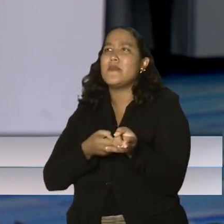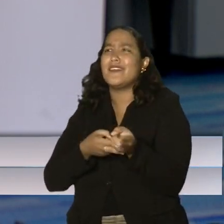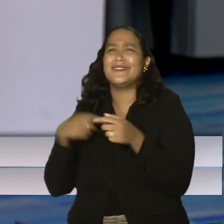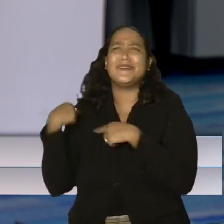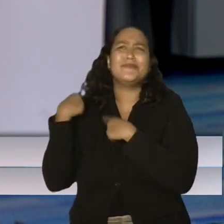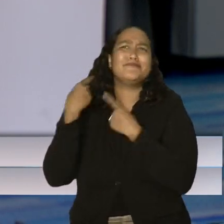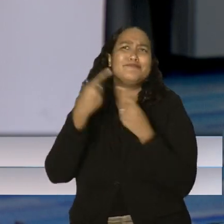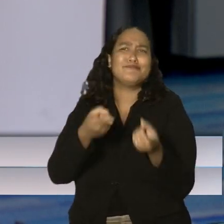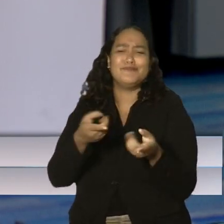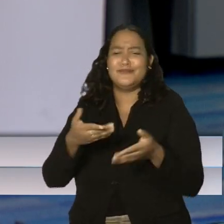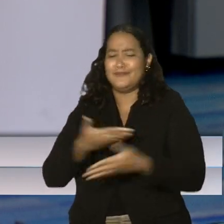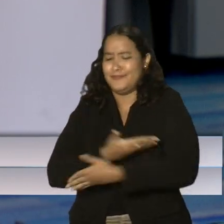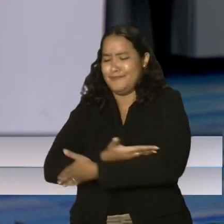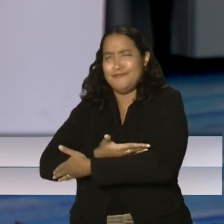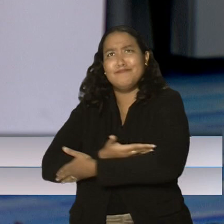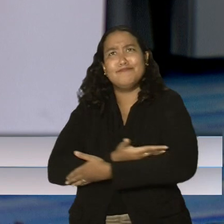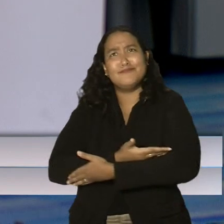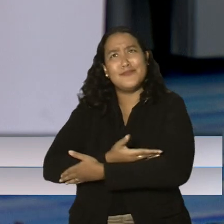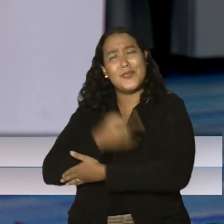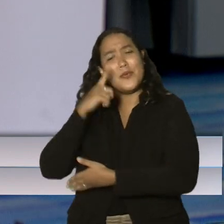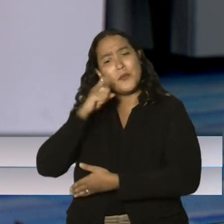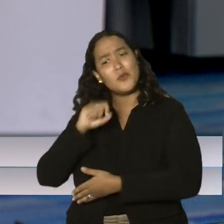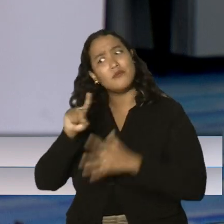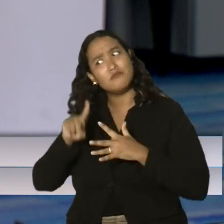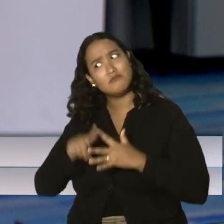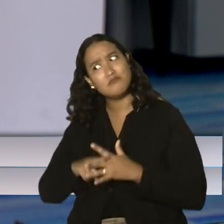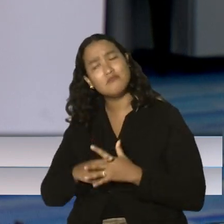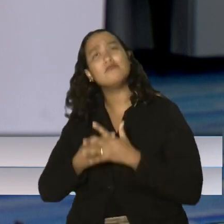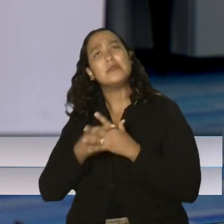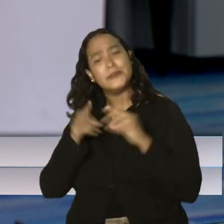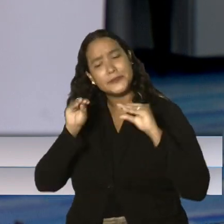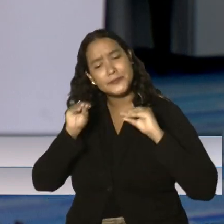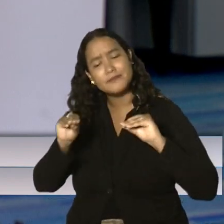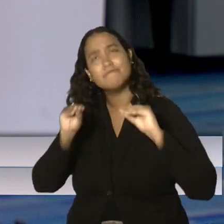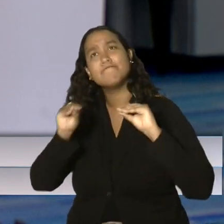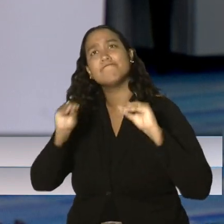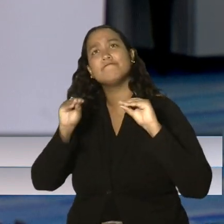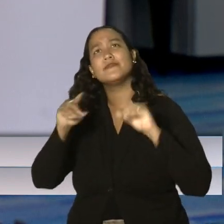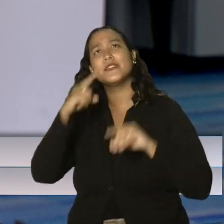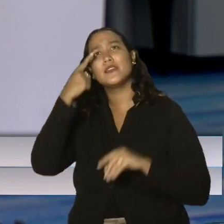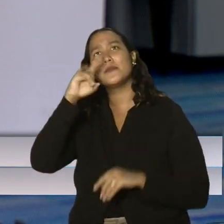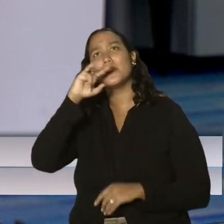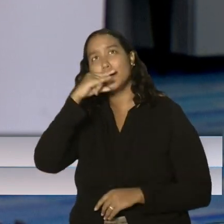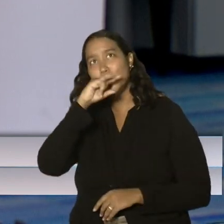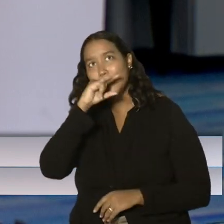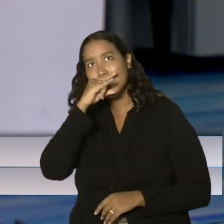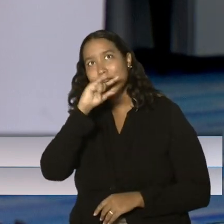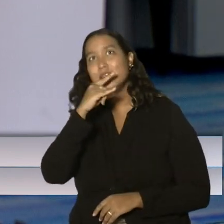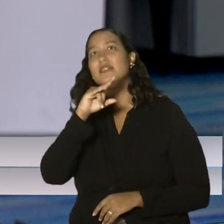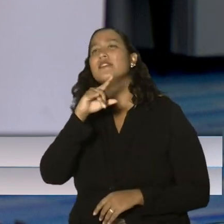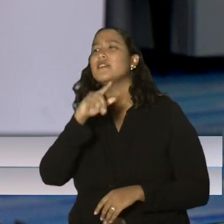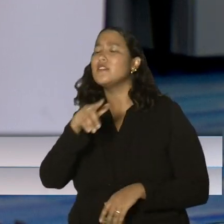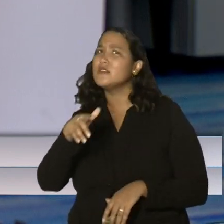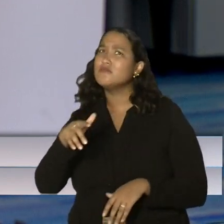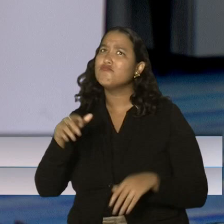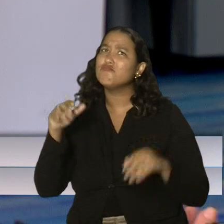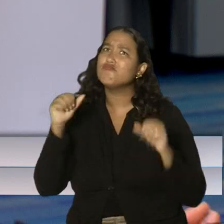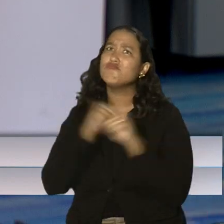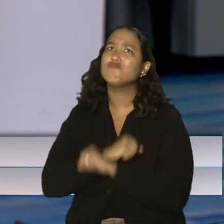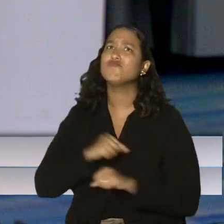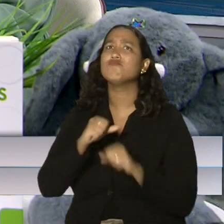fomentando lo que es los valores importantes en nuestros niños en nuestra niñez la resiliencia y